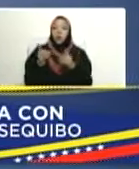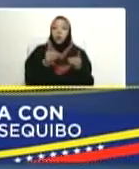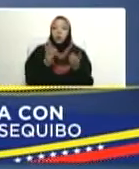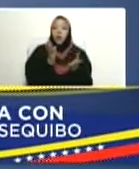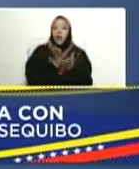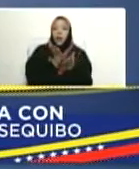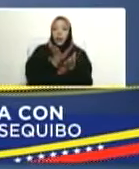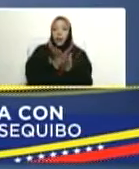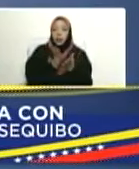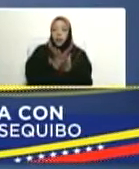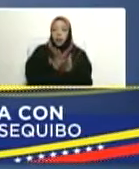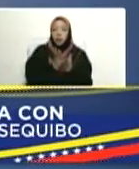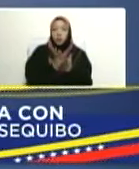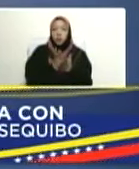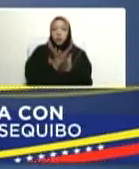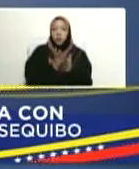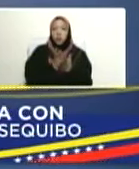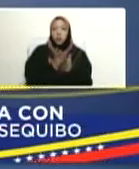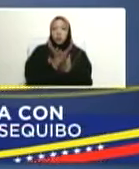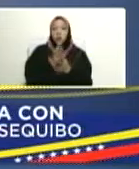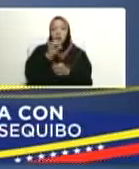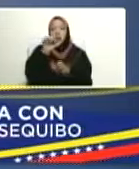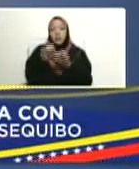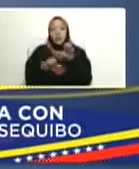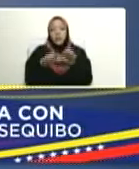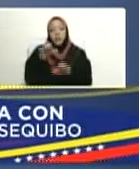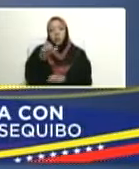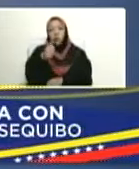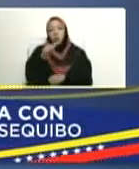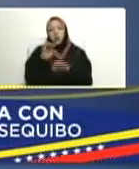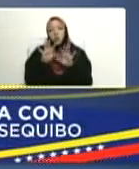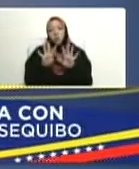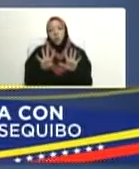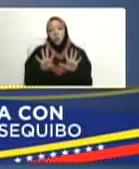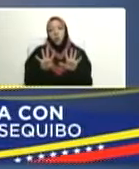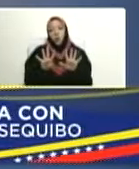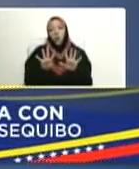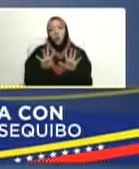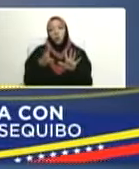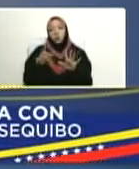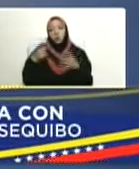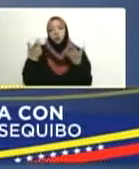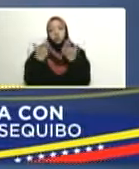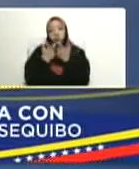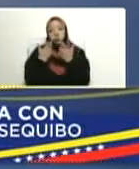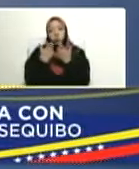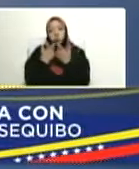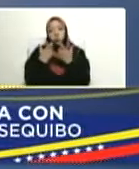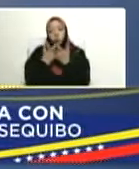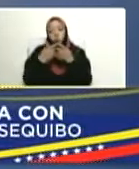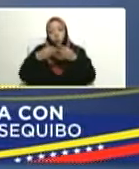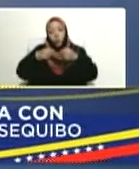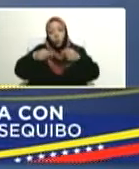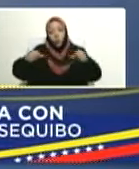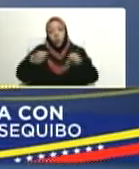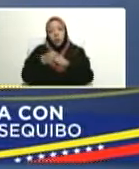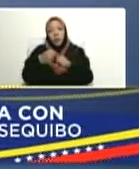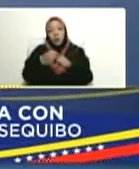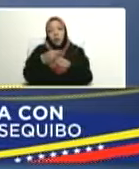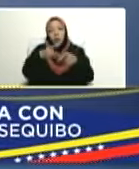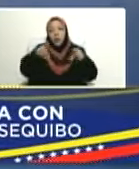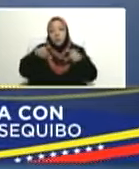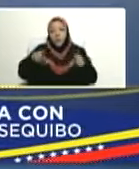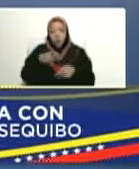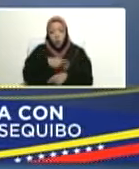magistral, el siglo XIX, las oligarquías terratenientes dividieron nuestro